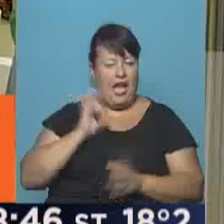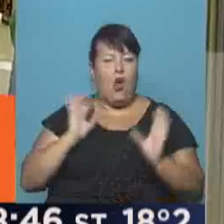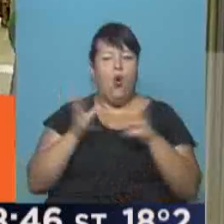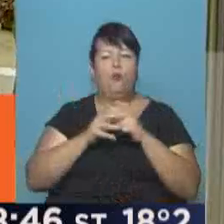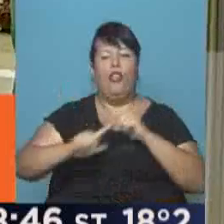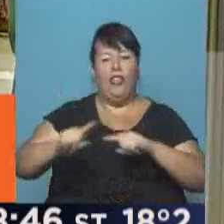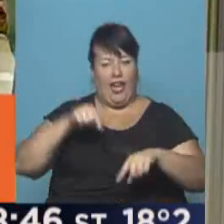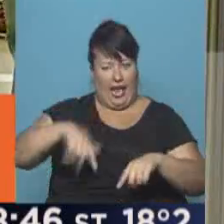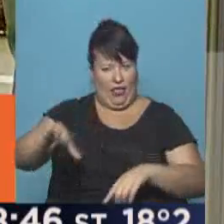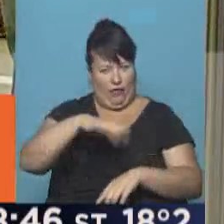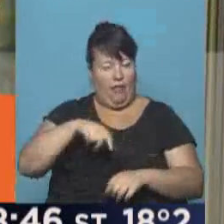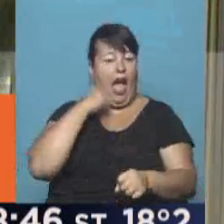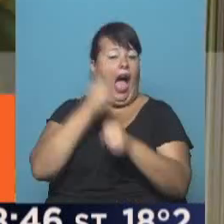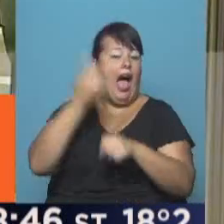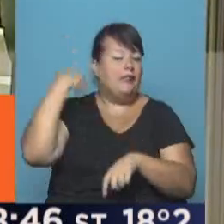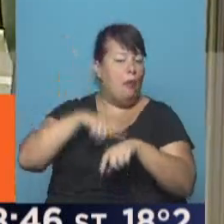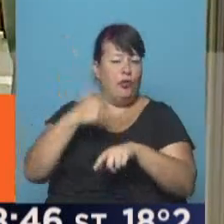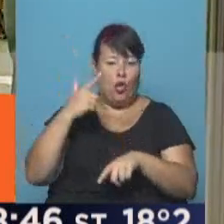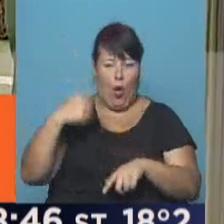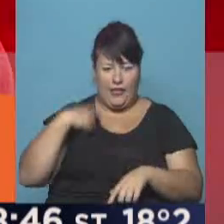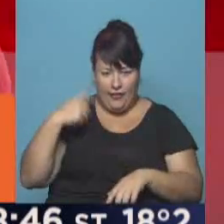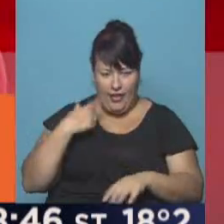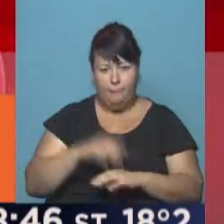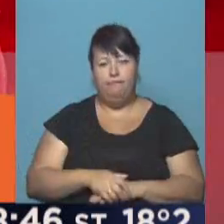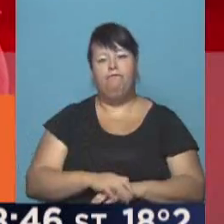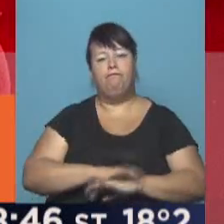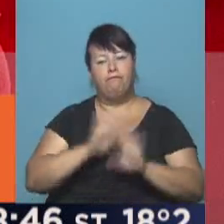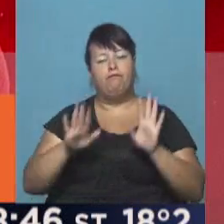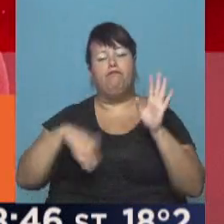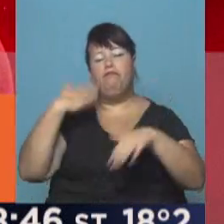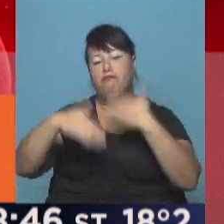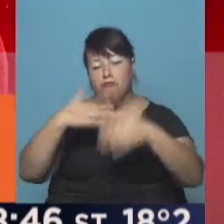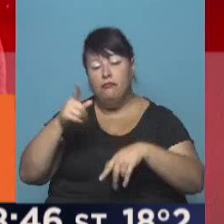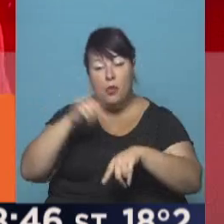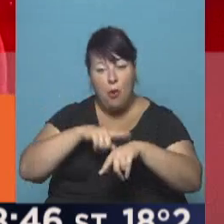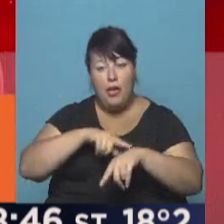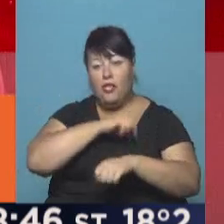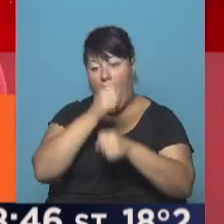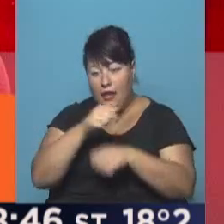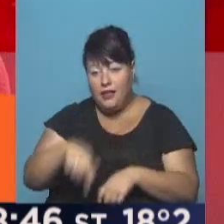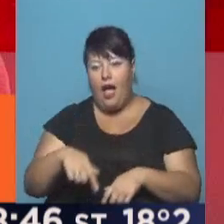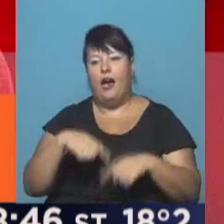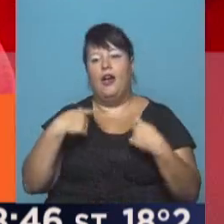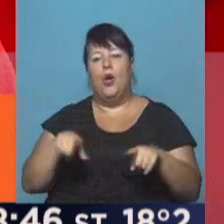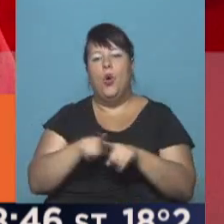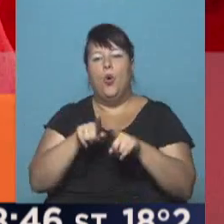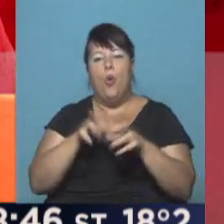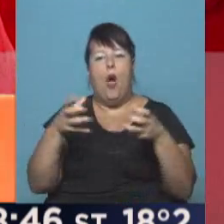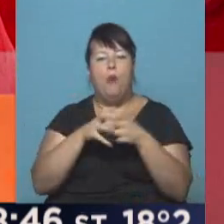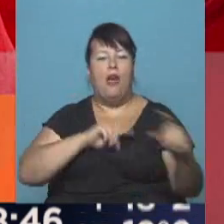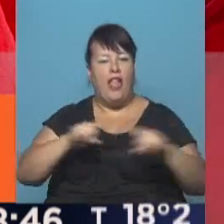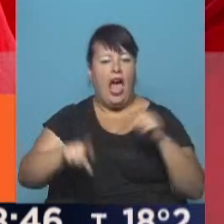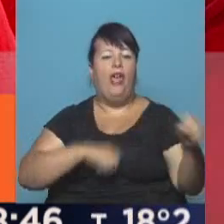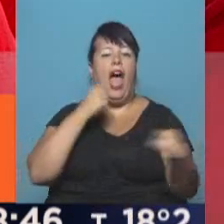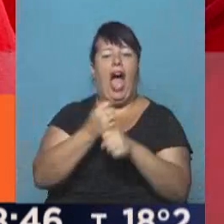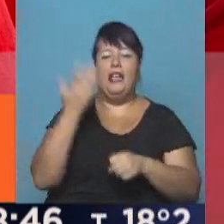de delegados en este local, hasta entonces no había representación gremial, y desde ese tiempo vinieron siendo parte del cuerpo de delegados hasta